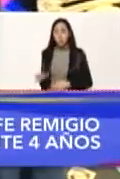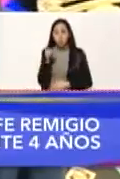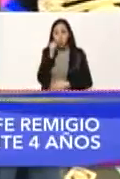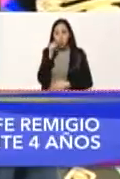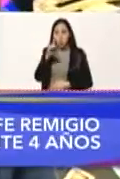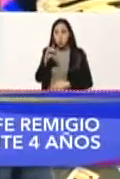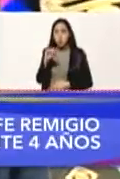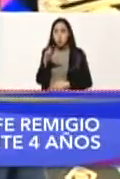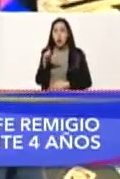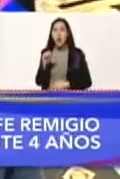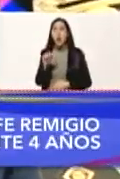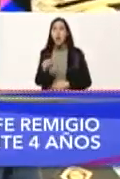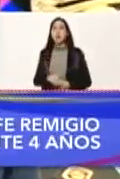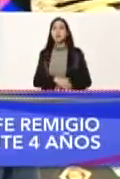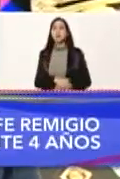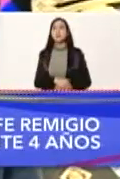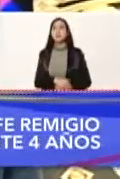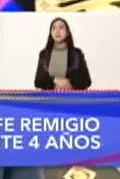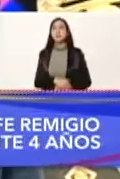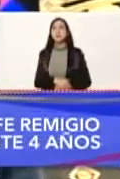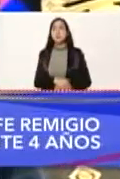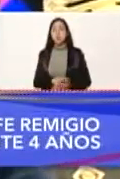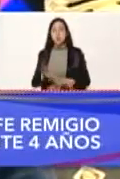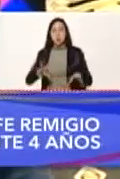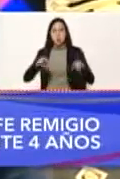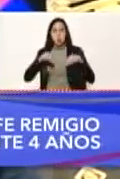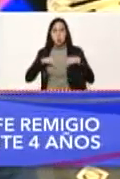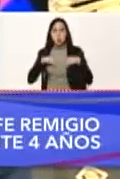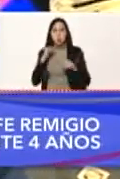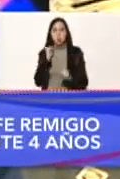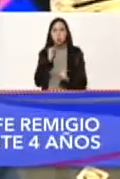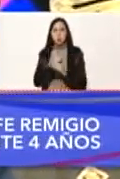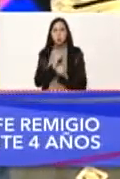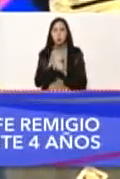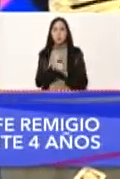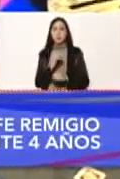Dubulay Peroso, quien asume.